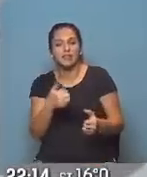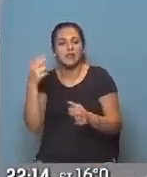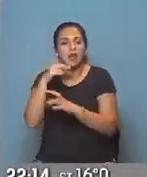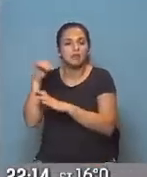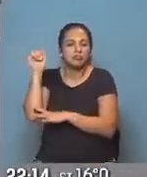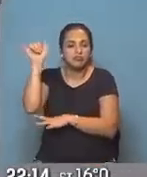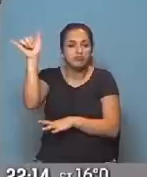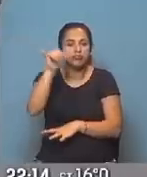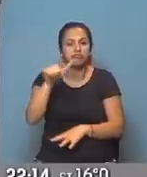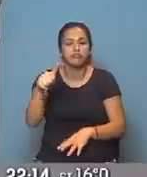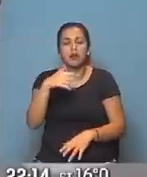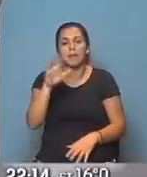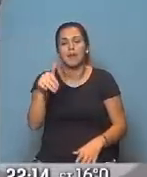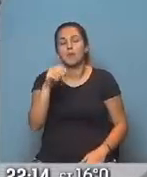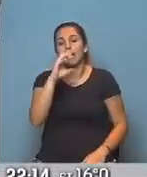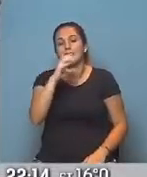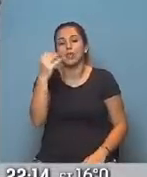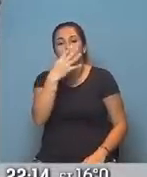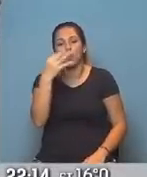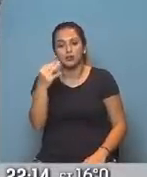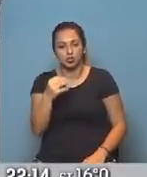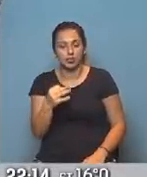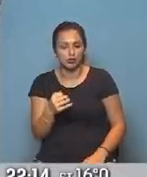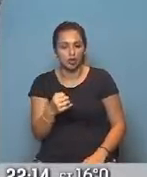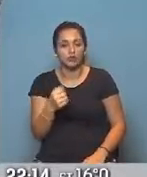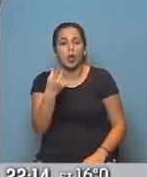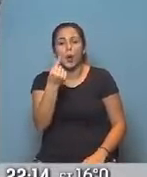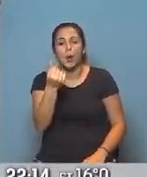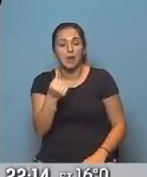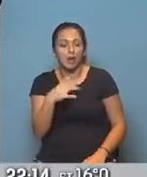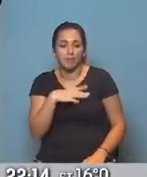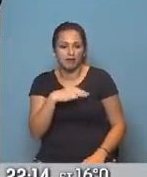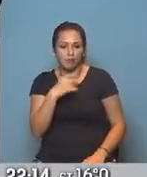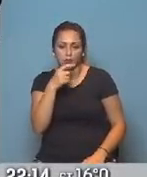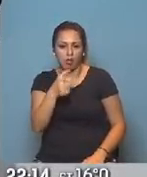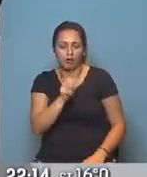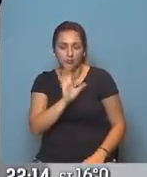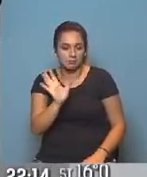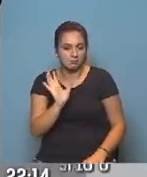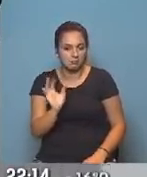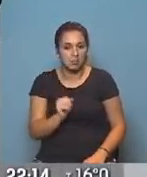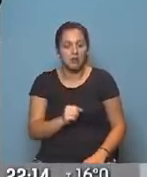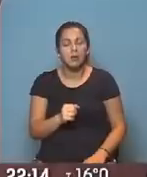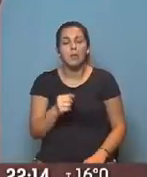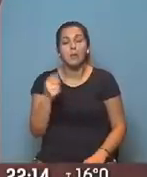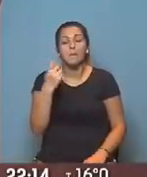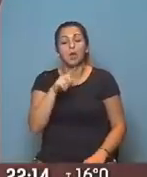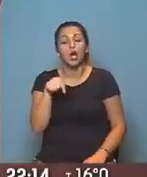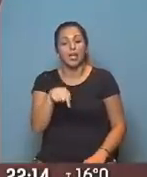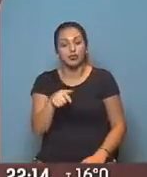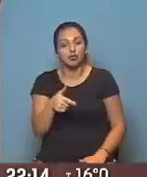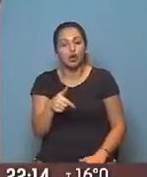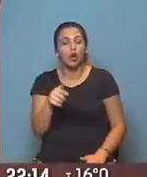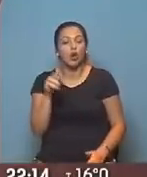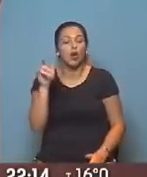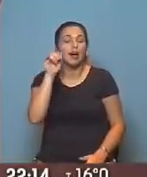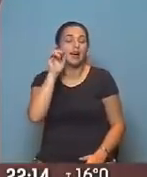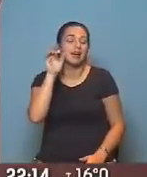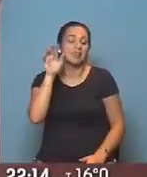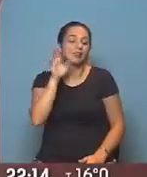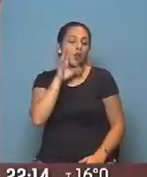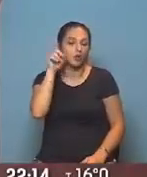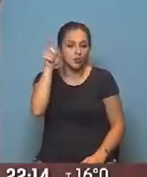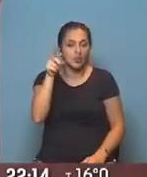de por unos S-400. El valor no se ha revelado, tengo entendido, y esto pone a Washington y a la OTAN